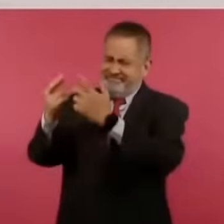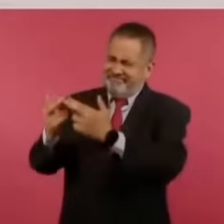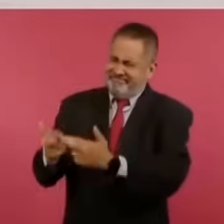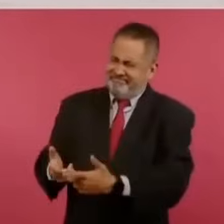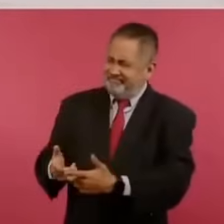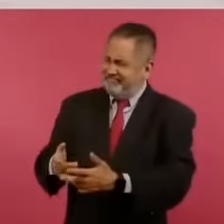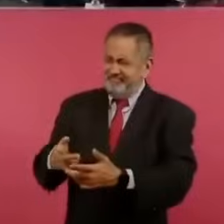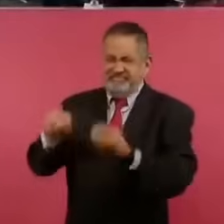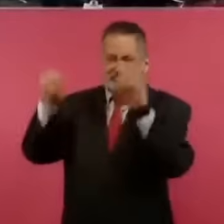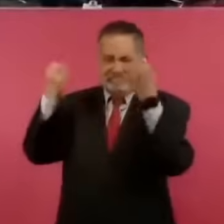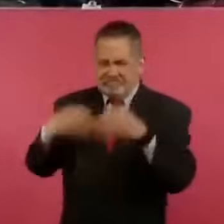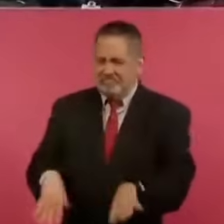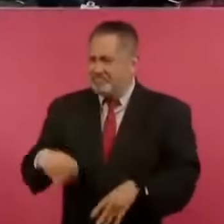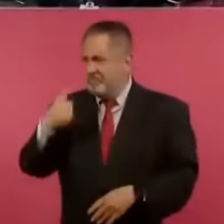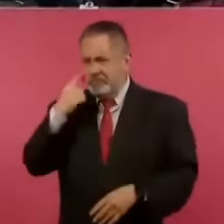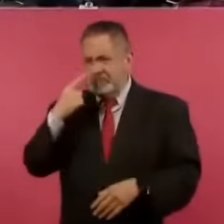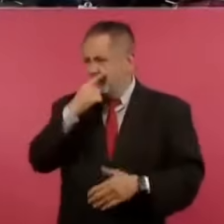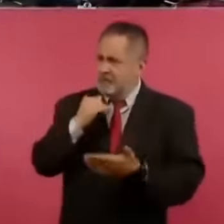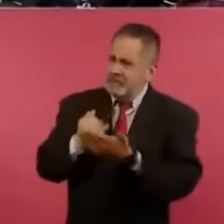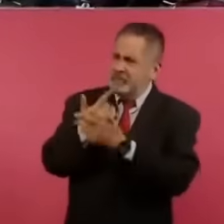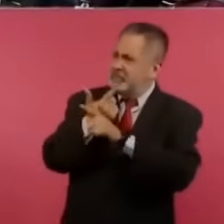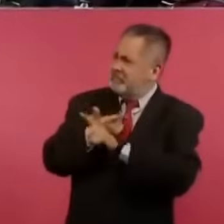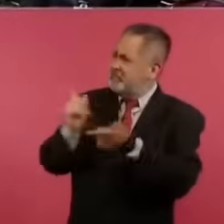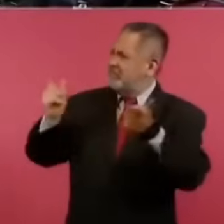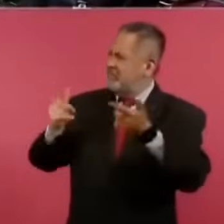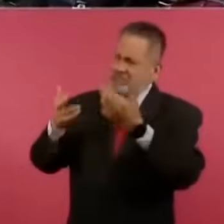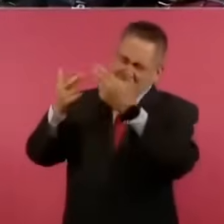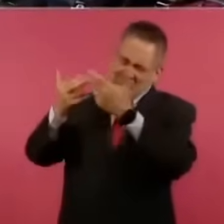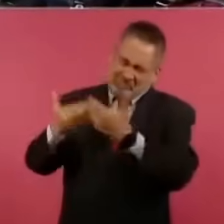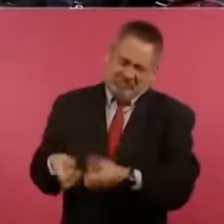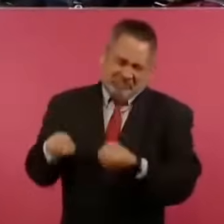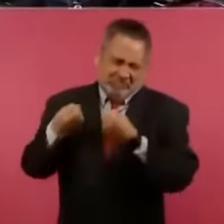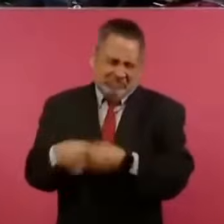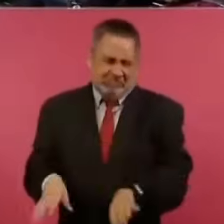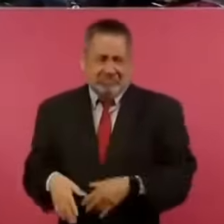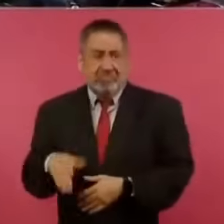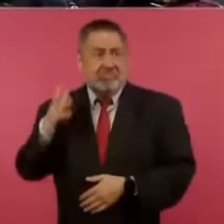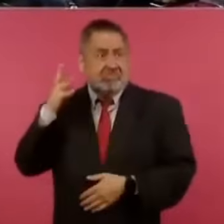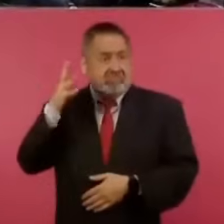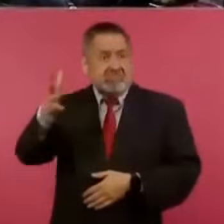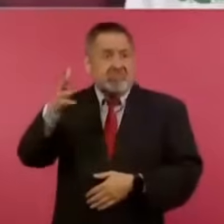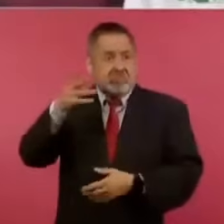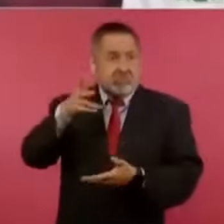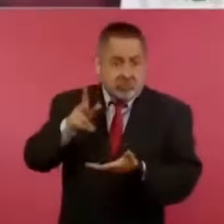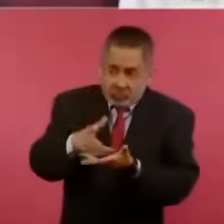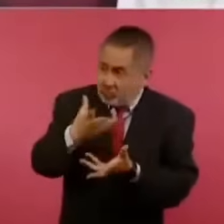la democracia nosotros y que va a costar mucho